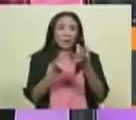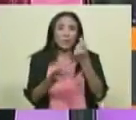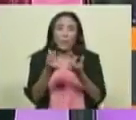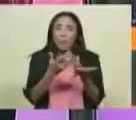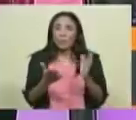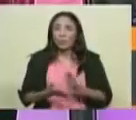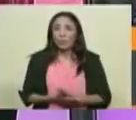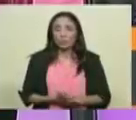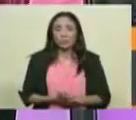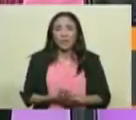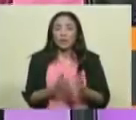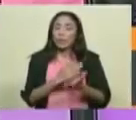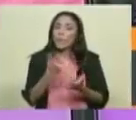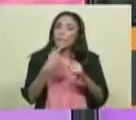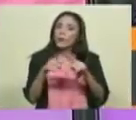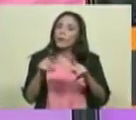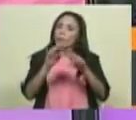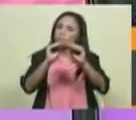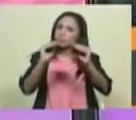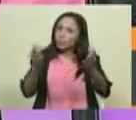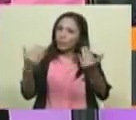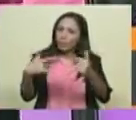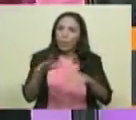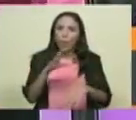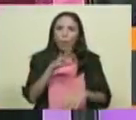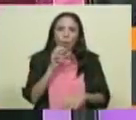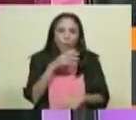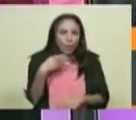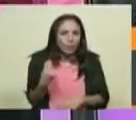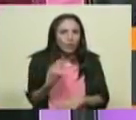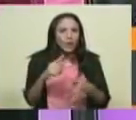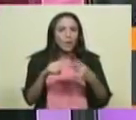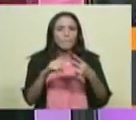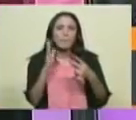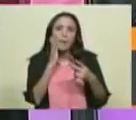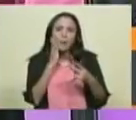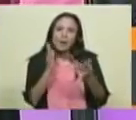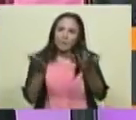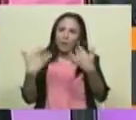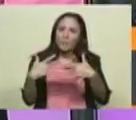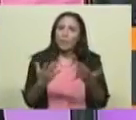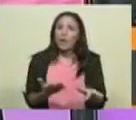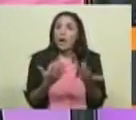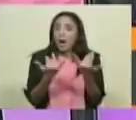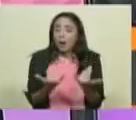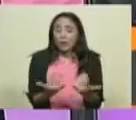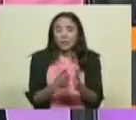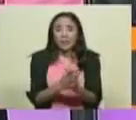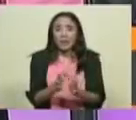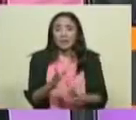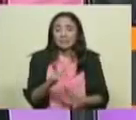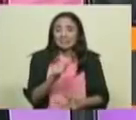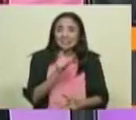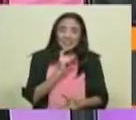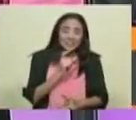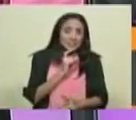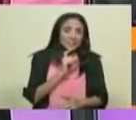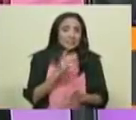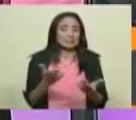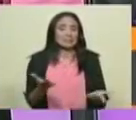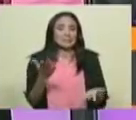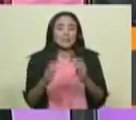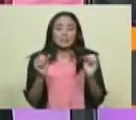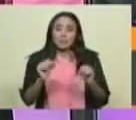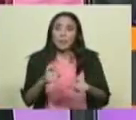un llamado a cada joven, a cada madre, que sigamos en la lucha. No es fácil, como dicen los cubanos. No es fácil, pero sé